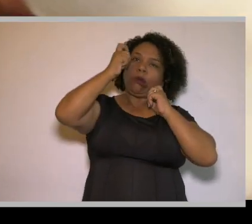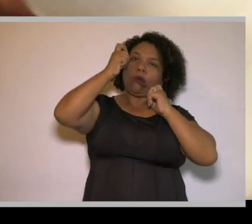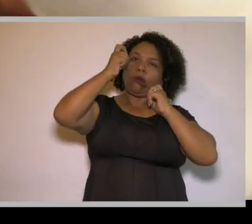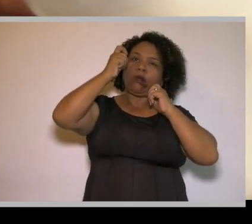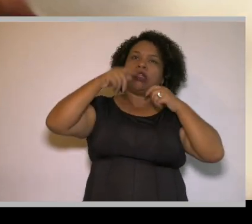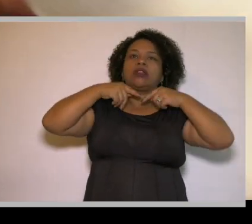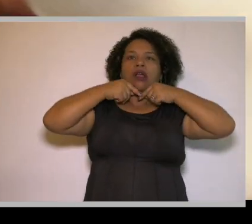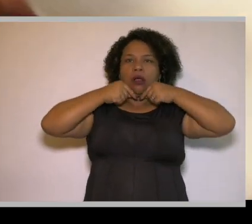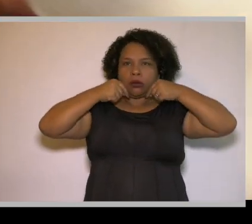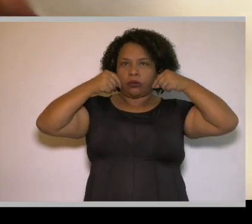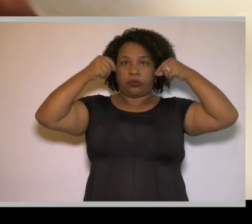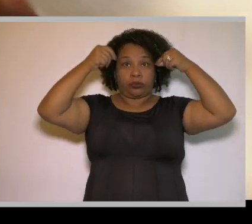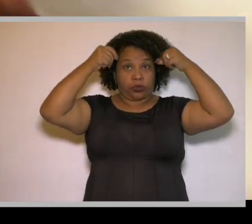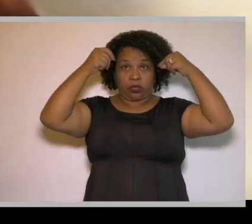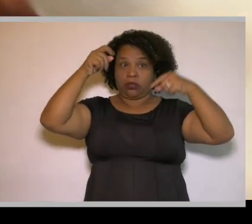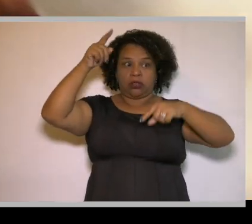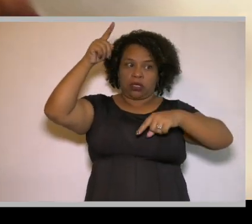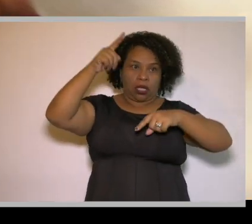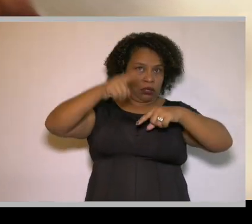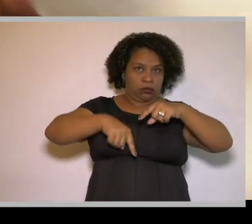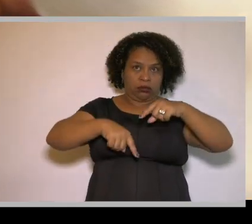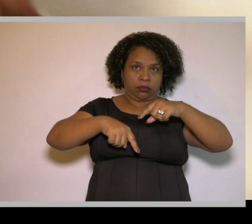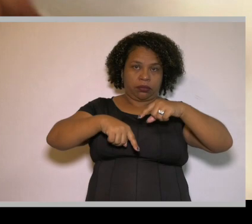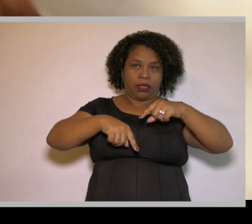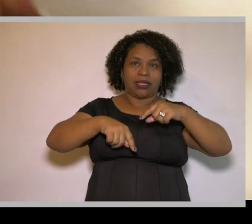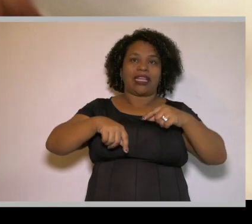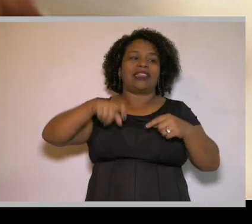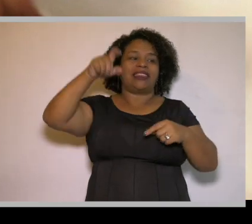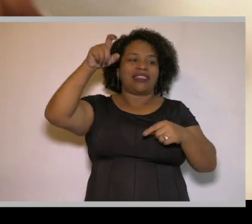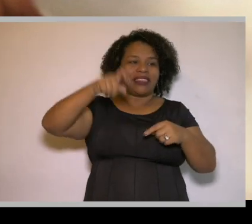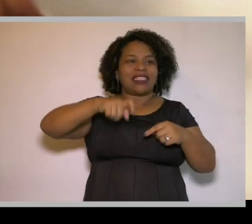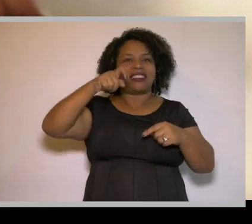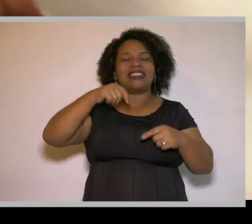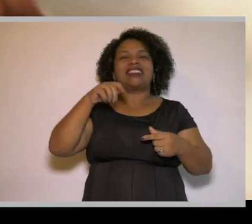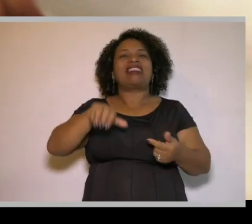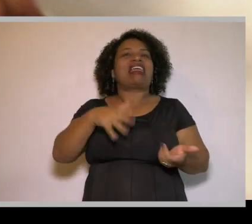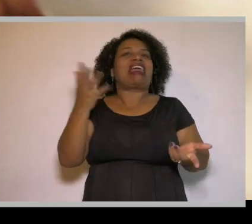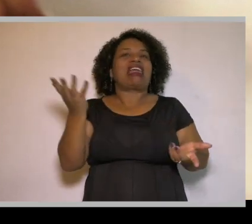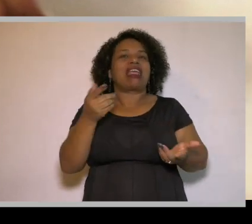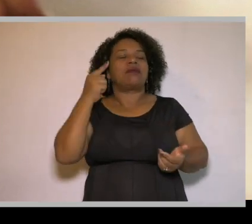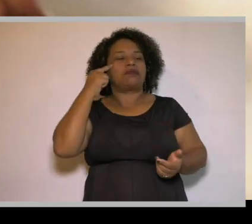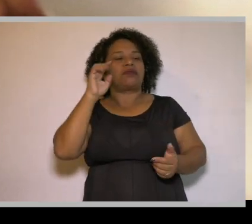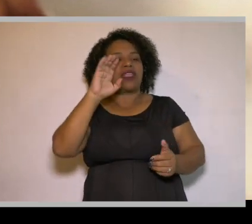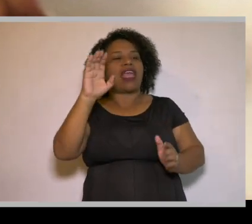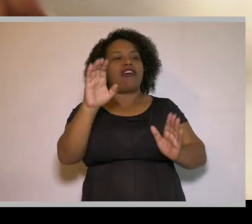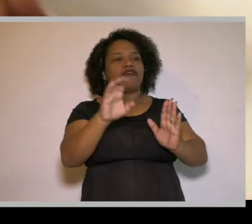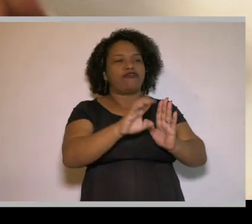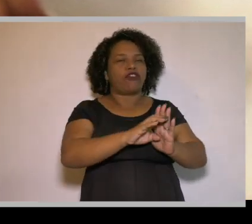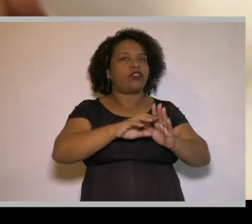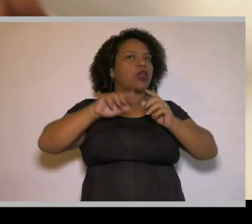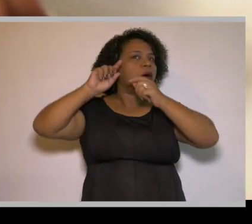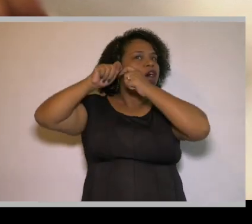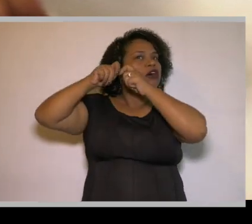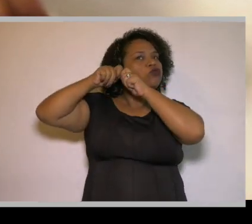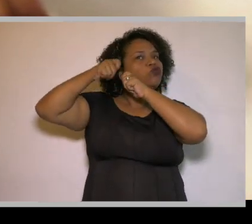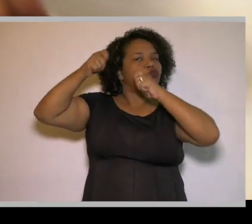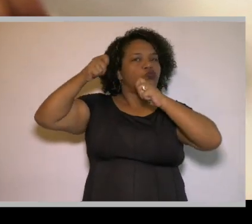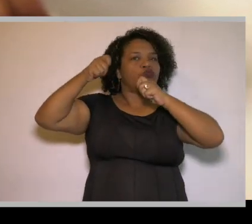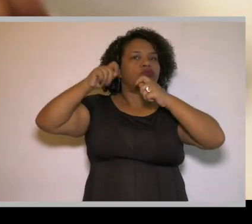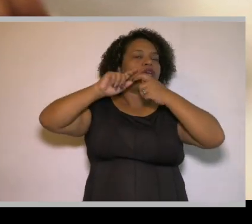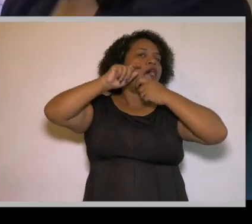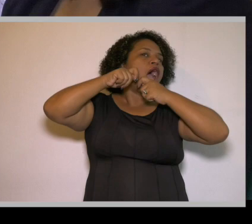niño? todo líquido. Líquido, sorbete y todo Con eso. un sorbete. Con sorbete y cosas líquidas, consomé,